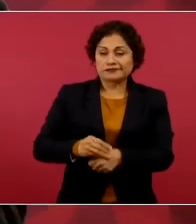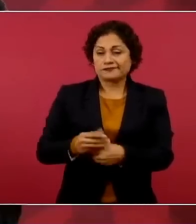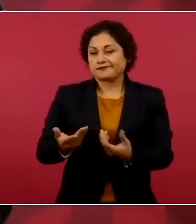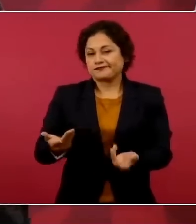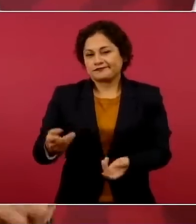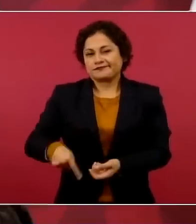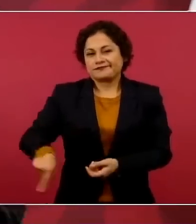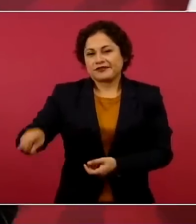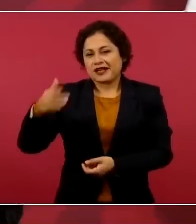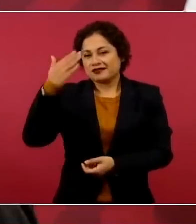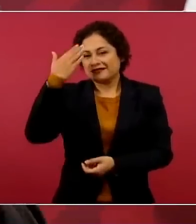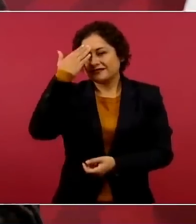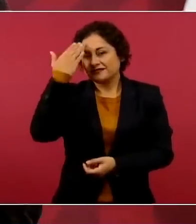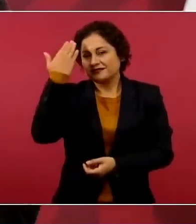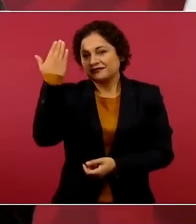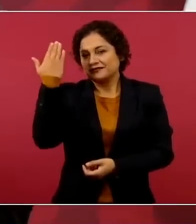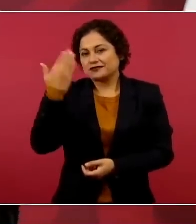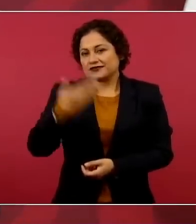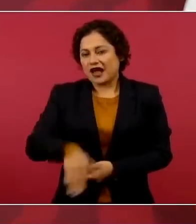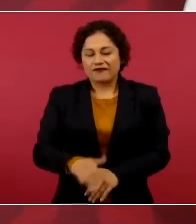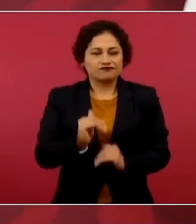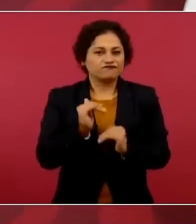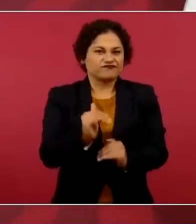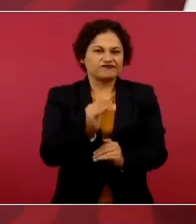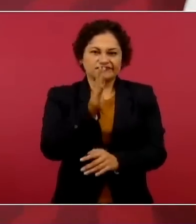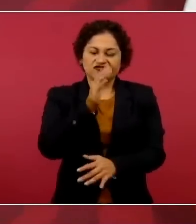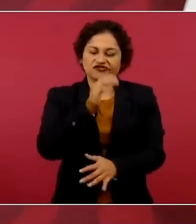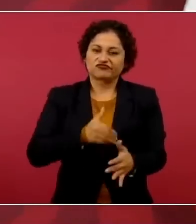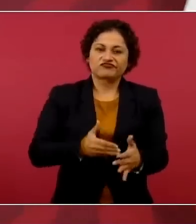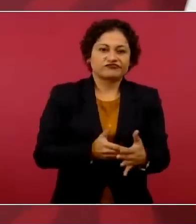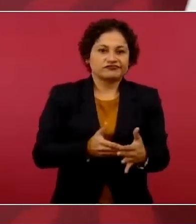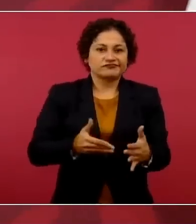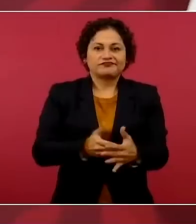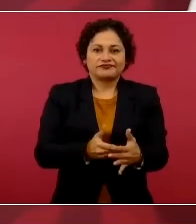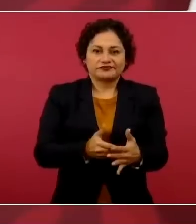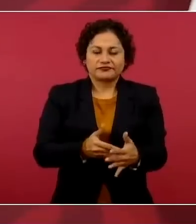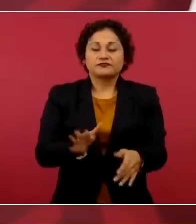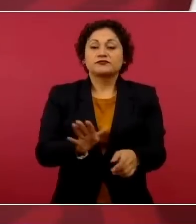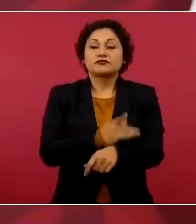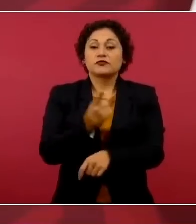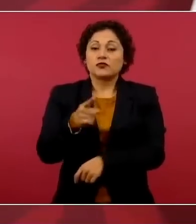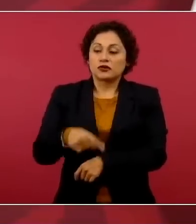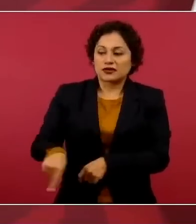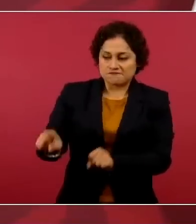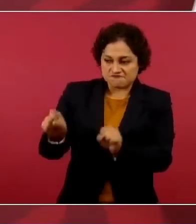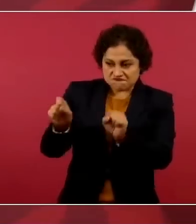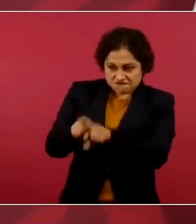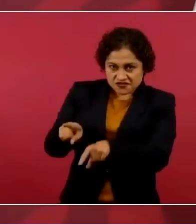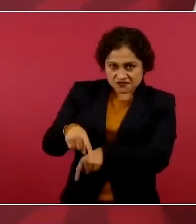muchas, porque además estos corruptos del periodo neoliberal,